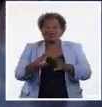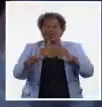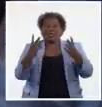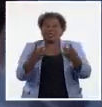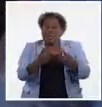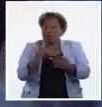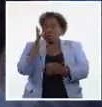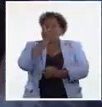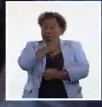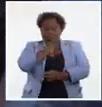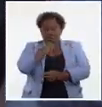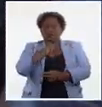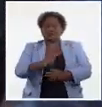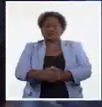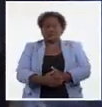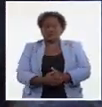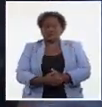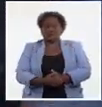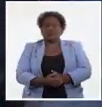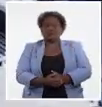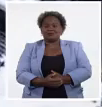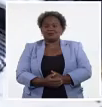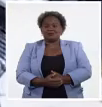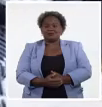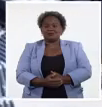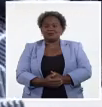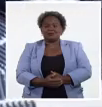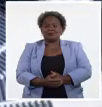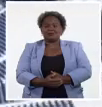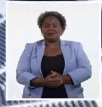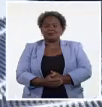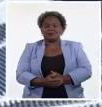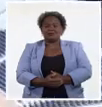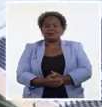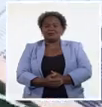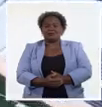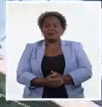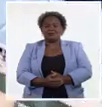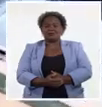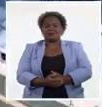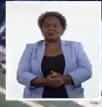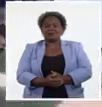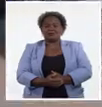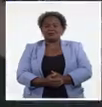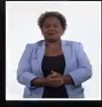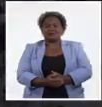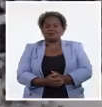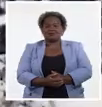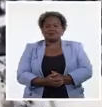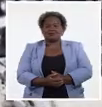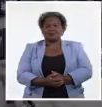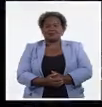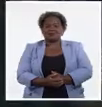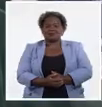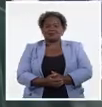torneo. Una bulla para Cuba, una bulla para Curazao.